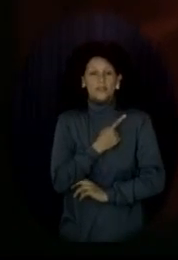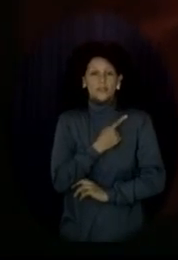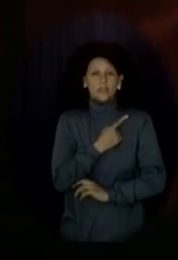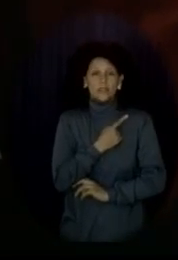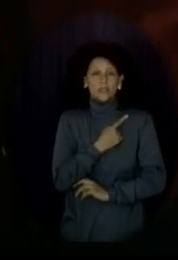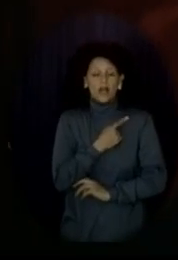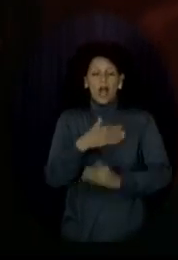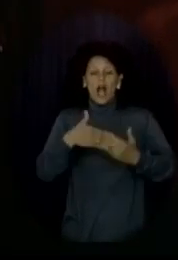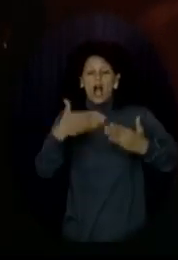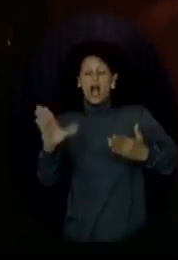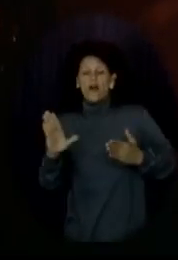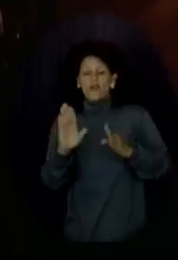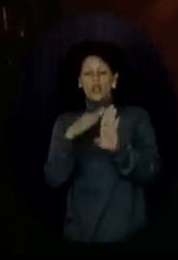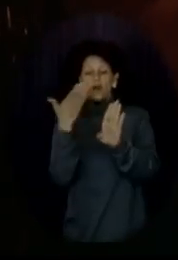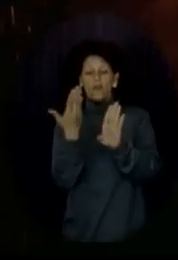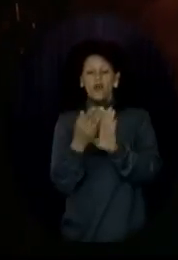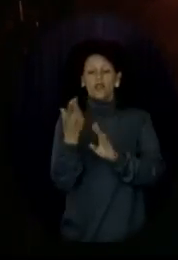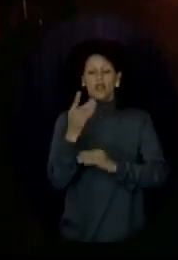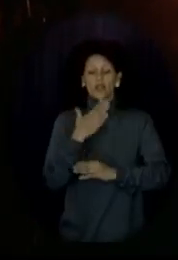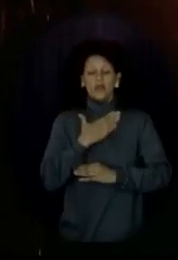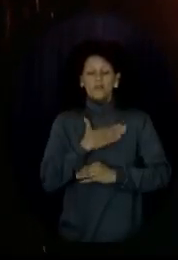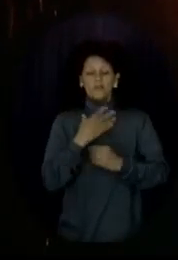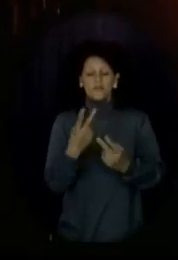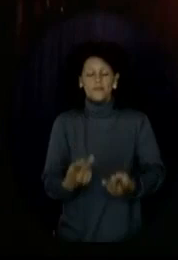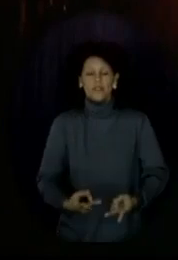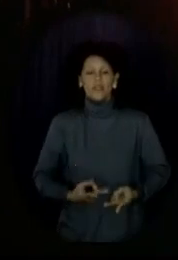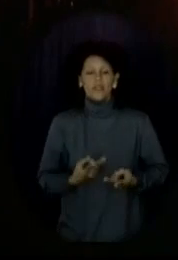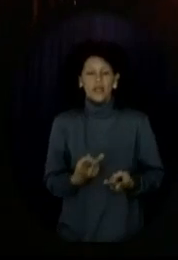Te abro la puerta de mi vida.